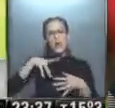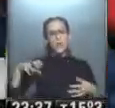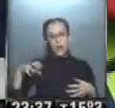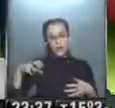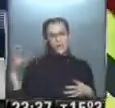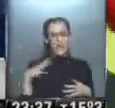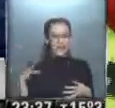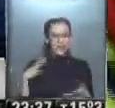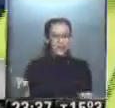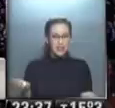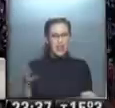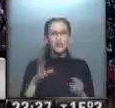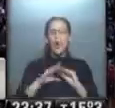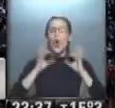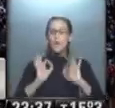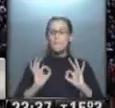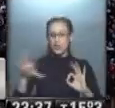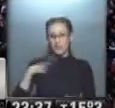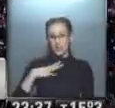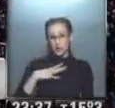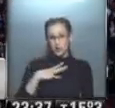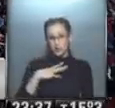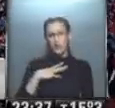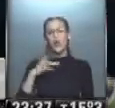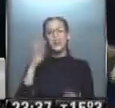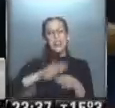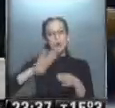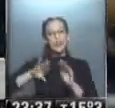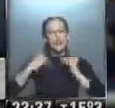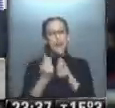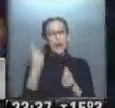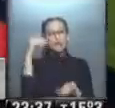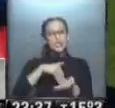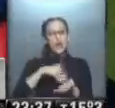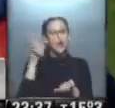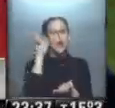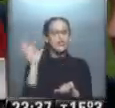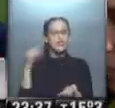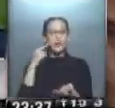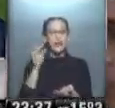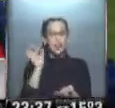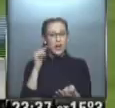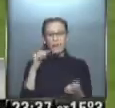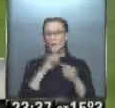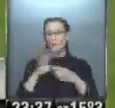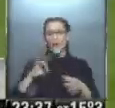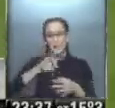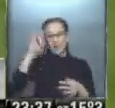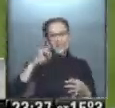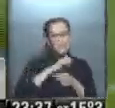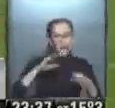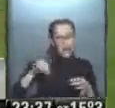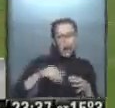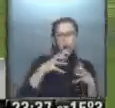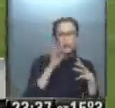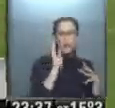griego la totalidad de la transacción. Aparentemente la deuda es de 1.800.000 dólares, en un mal momento de Independiente, no solo futbolístico porque está en la